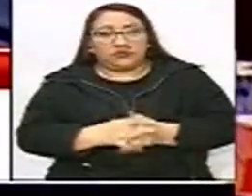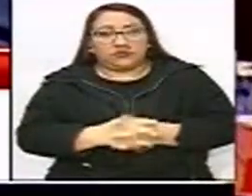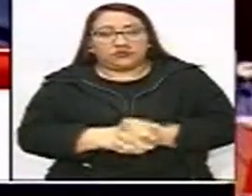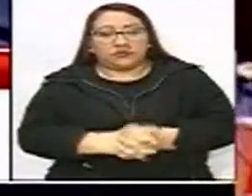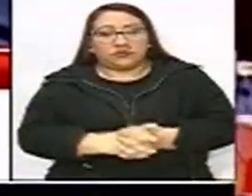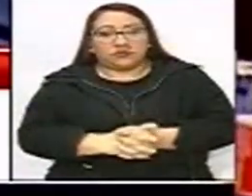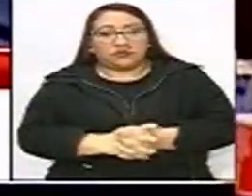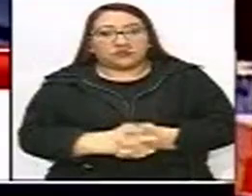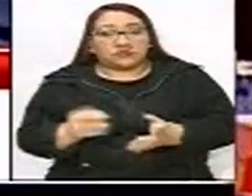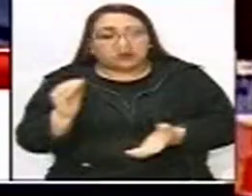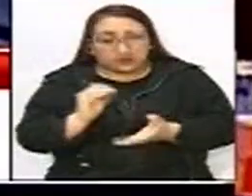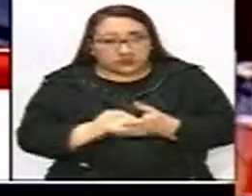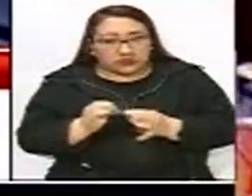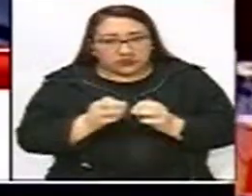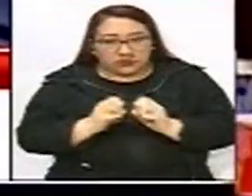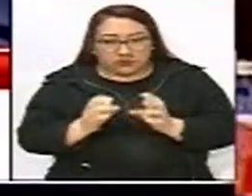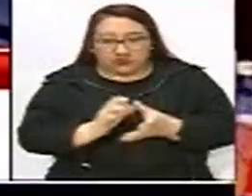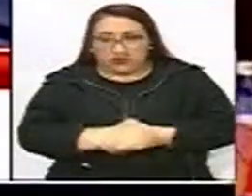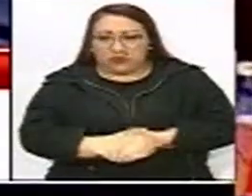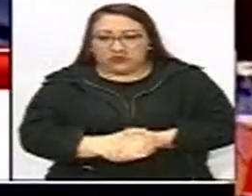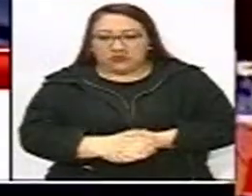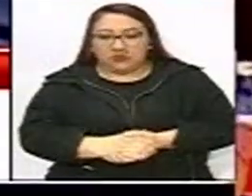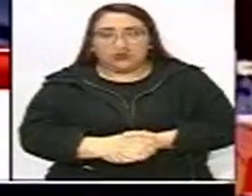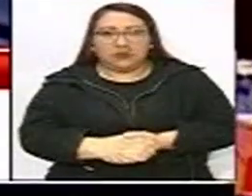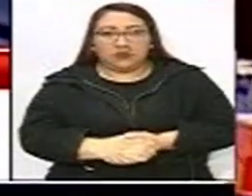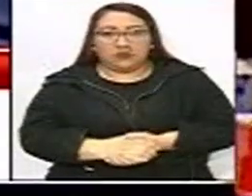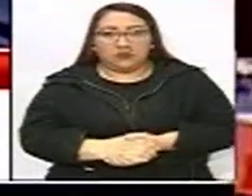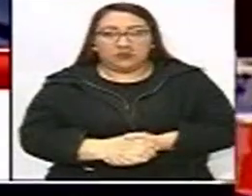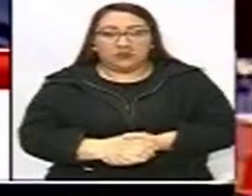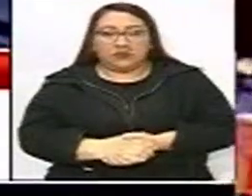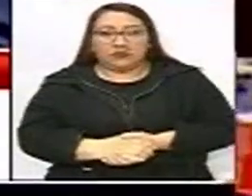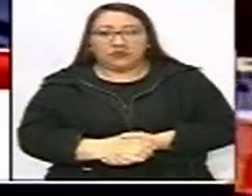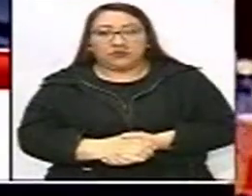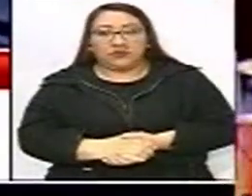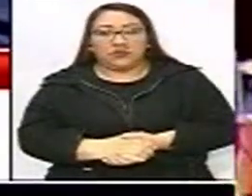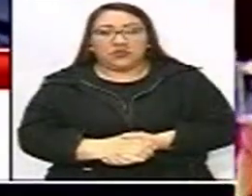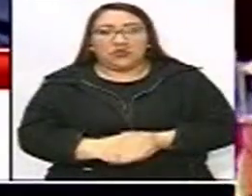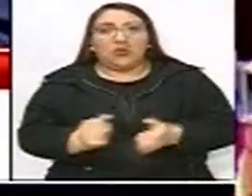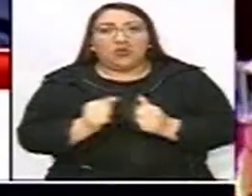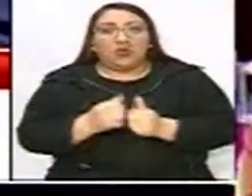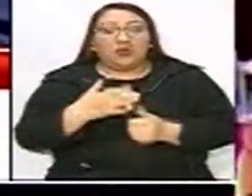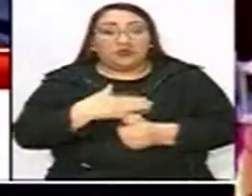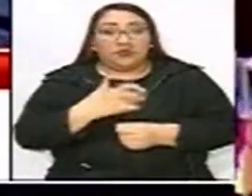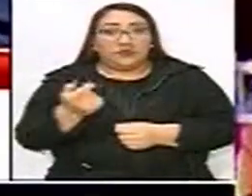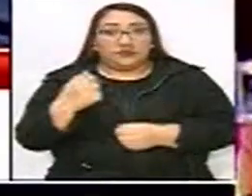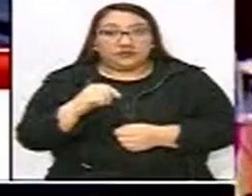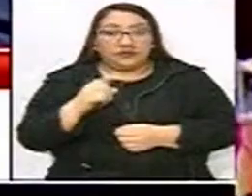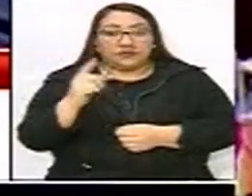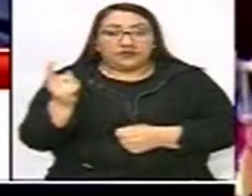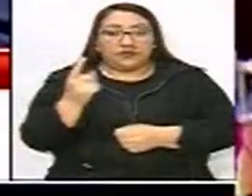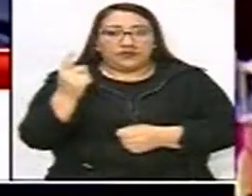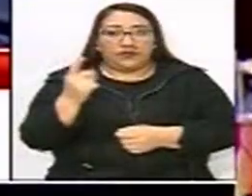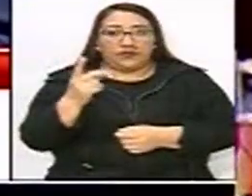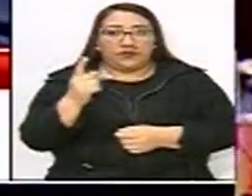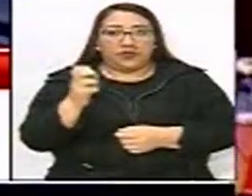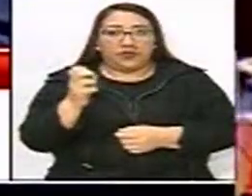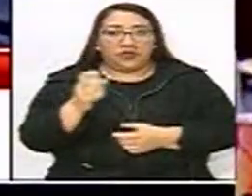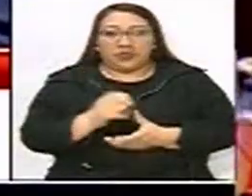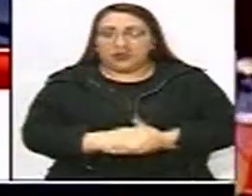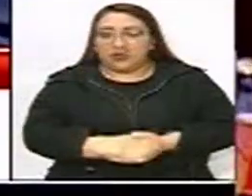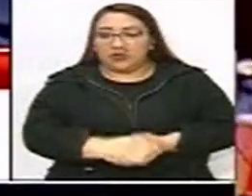mucho más específicos. Quien ha venido conmigo es el gerente de la